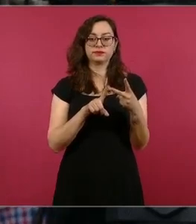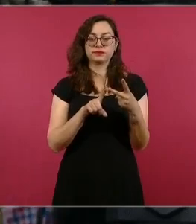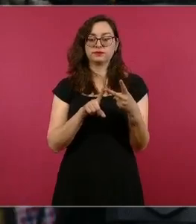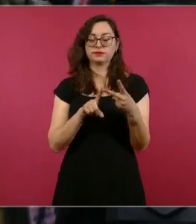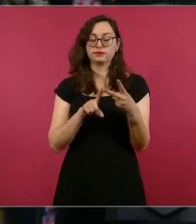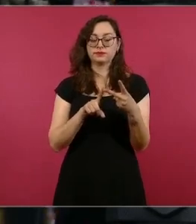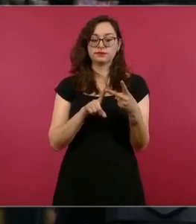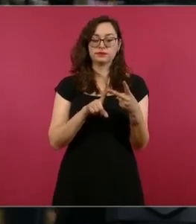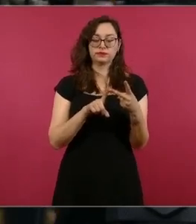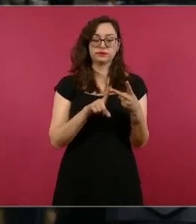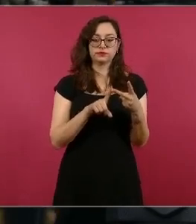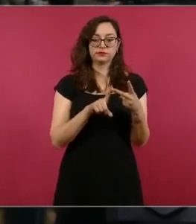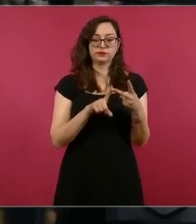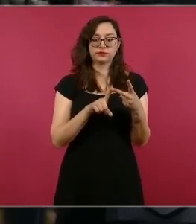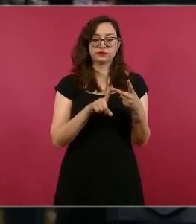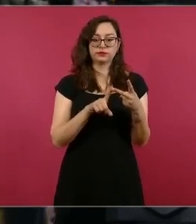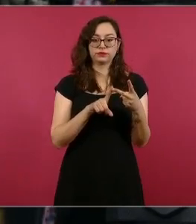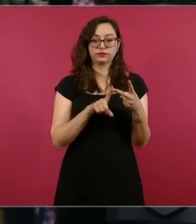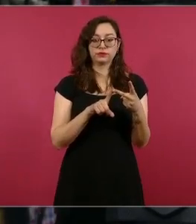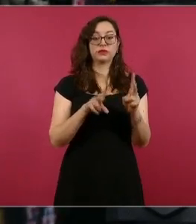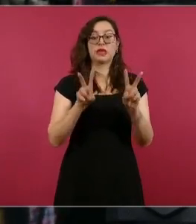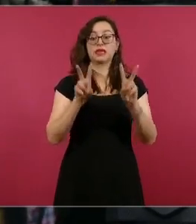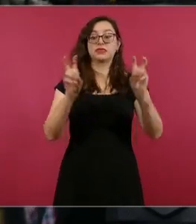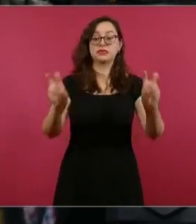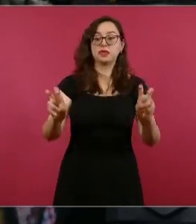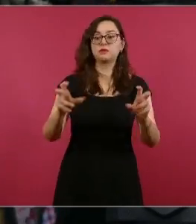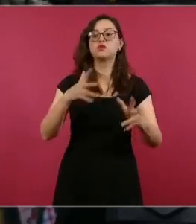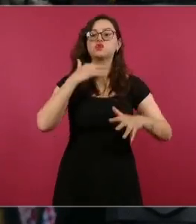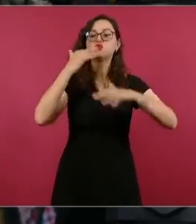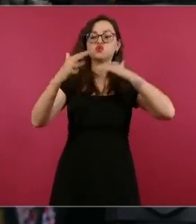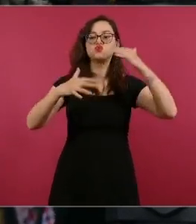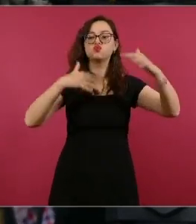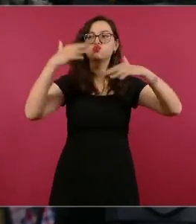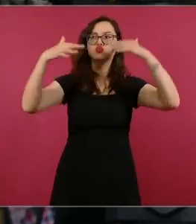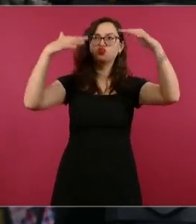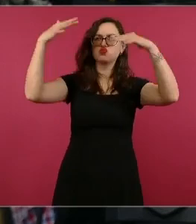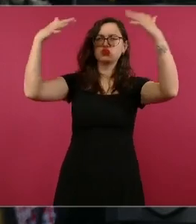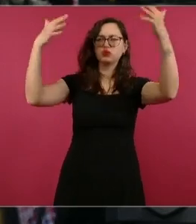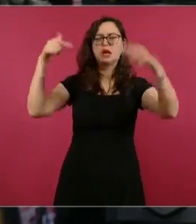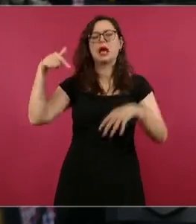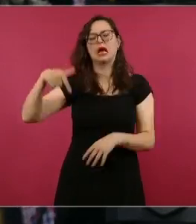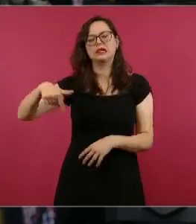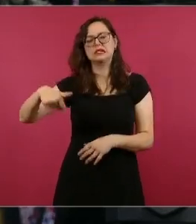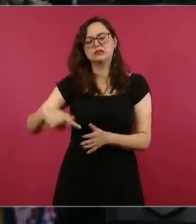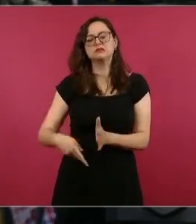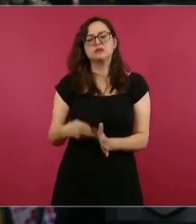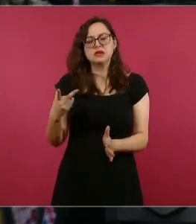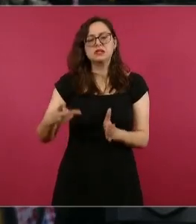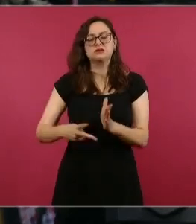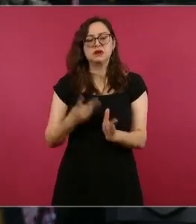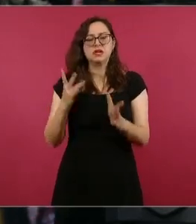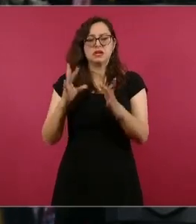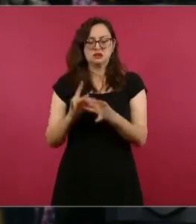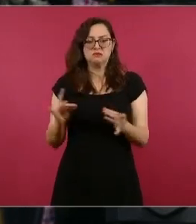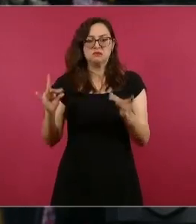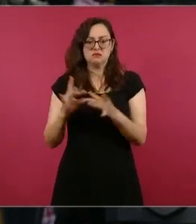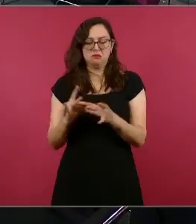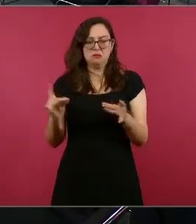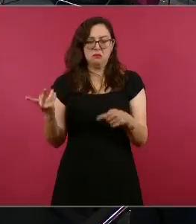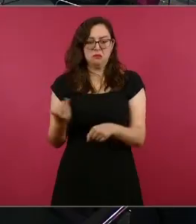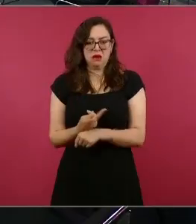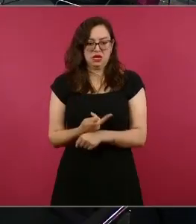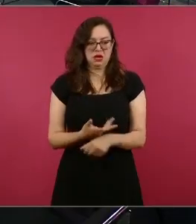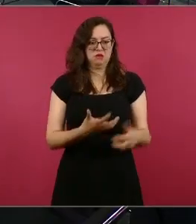recurrentemente es que la contaminación. Ya se ha aclarado aquí varias veces que las plantas, bueno, lo que